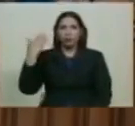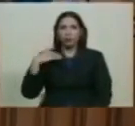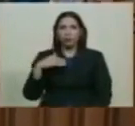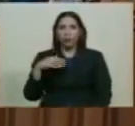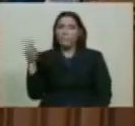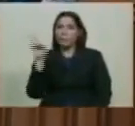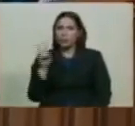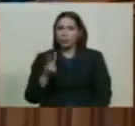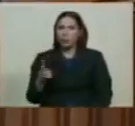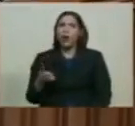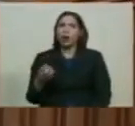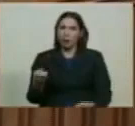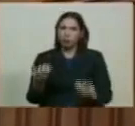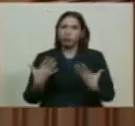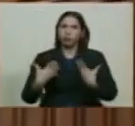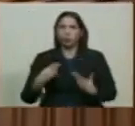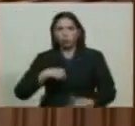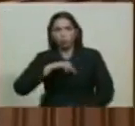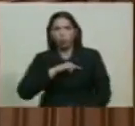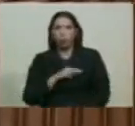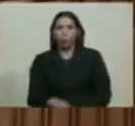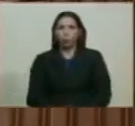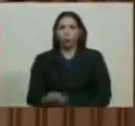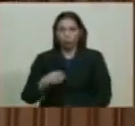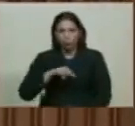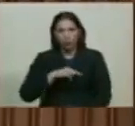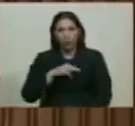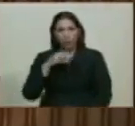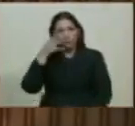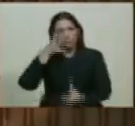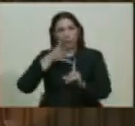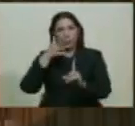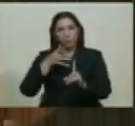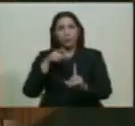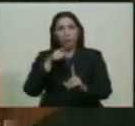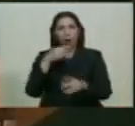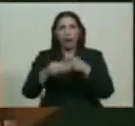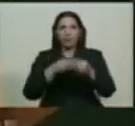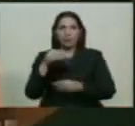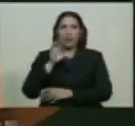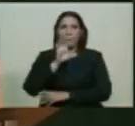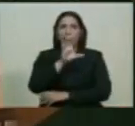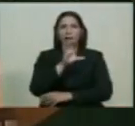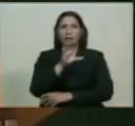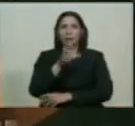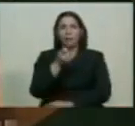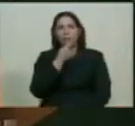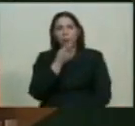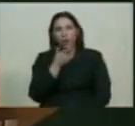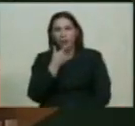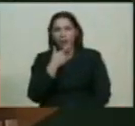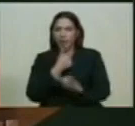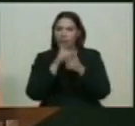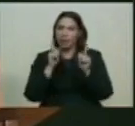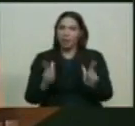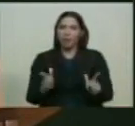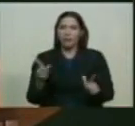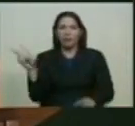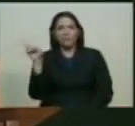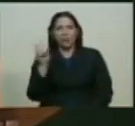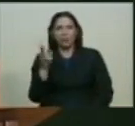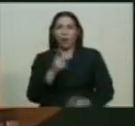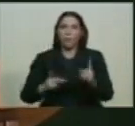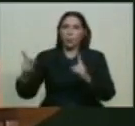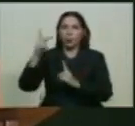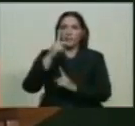marcha rigurosa de nuestra formación para hacer de esta patria la más hermosa y libre del mundo, la Venezuela potencia